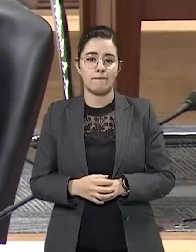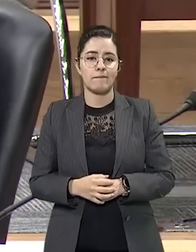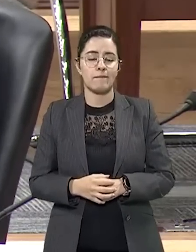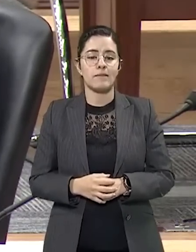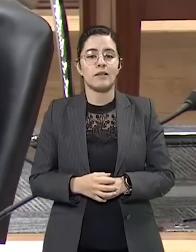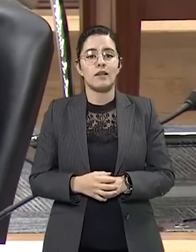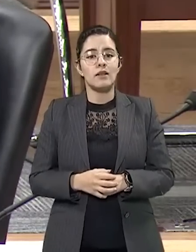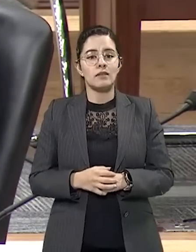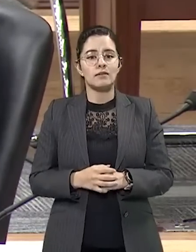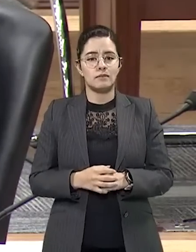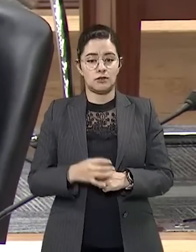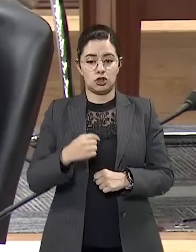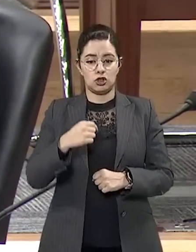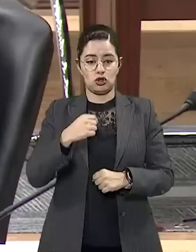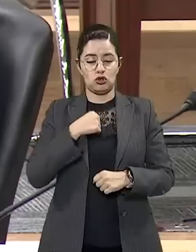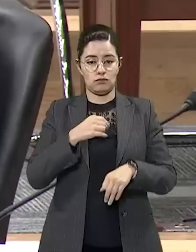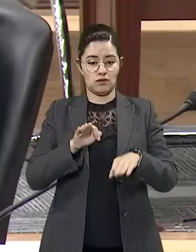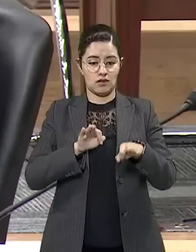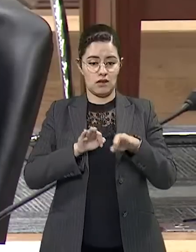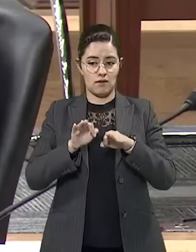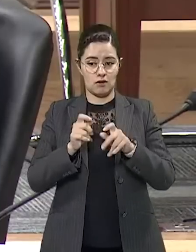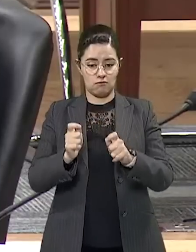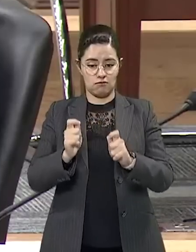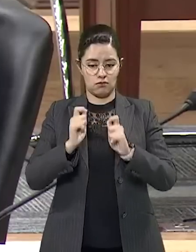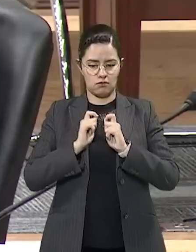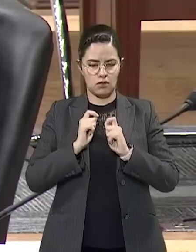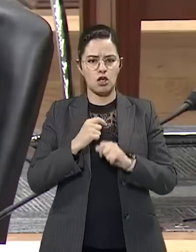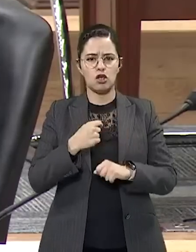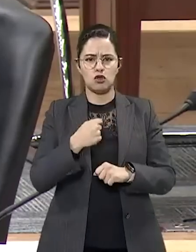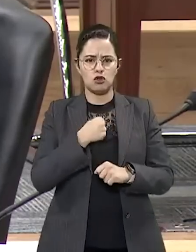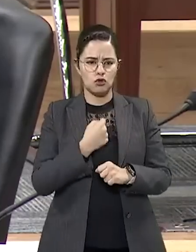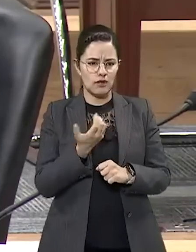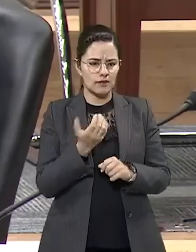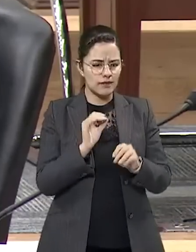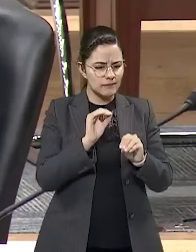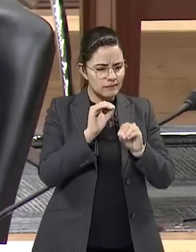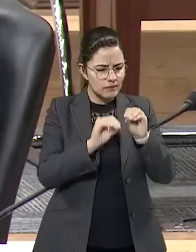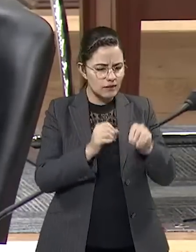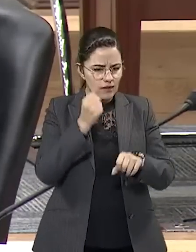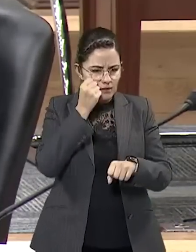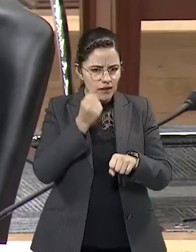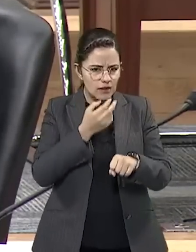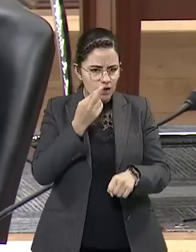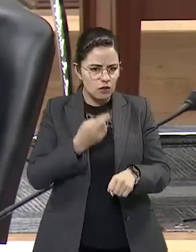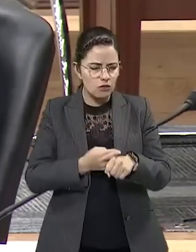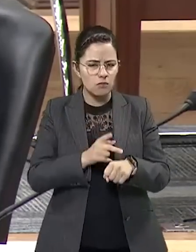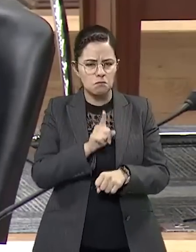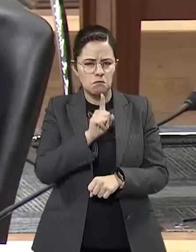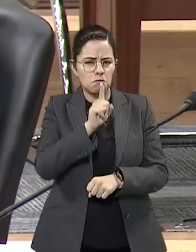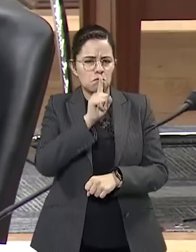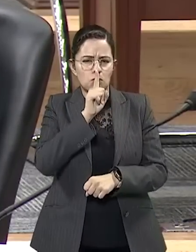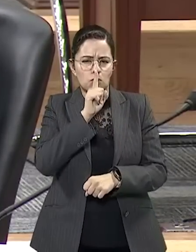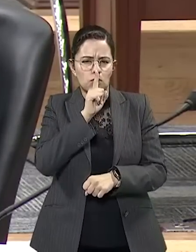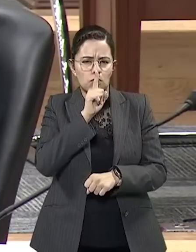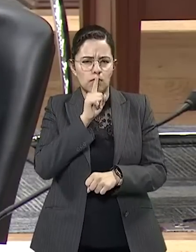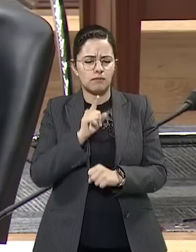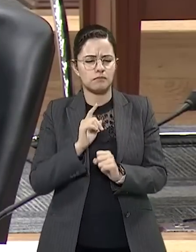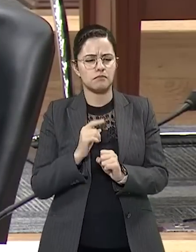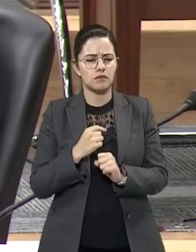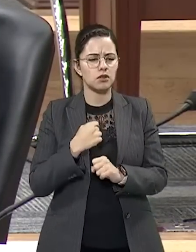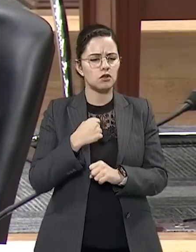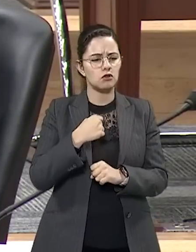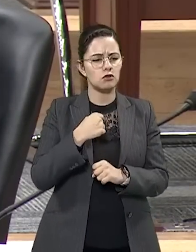desde que asumí el cargo diseñé una secretaría ejecutiva discreta con bajo protagonismo público